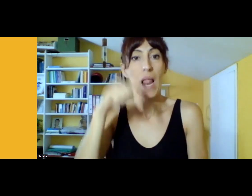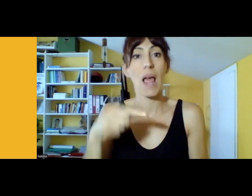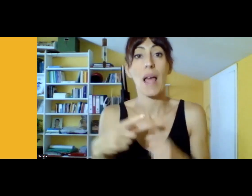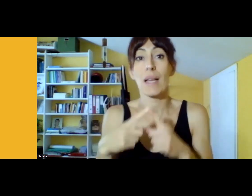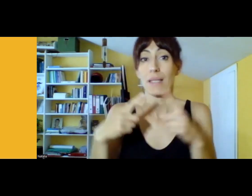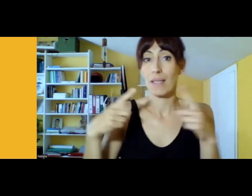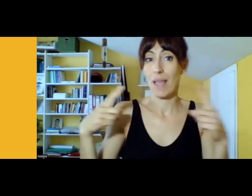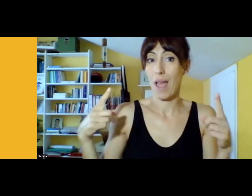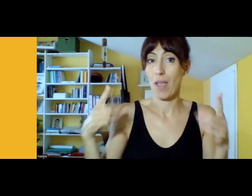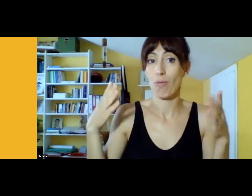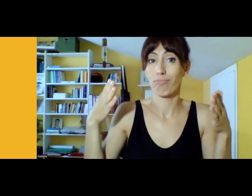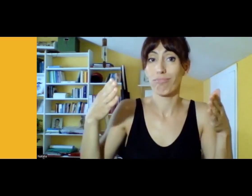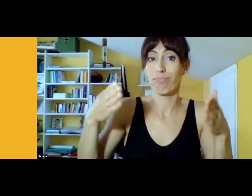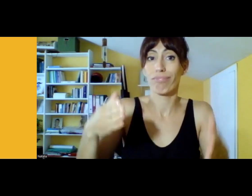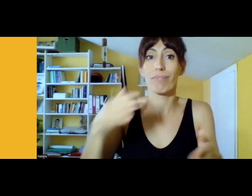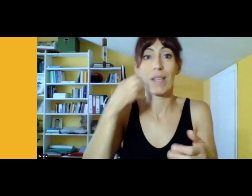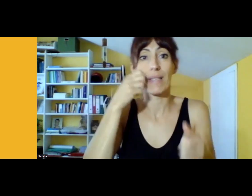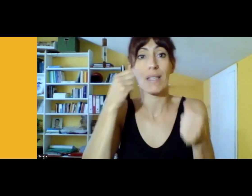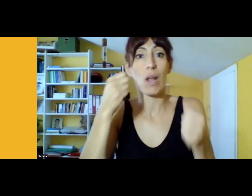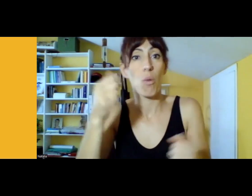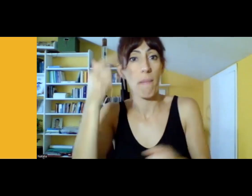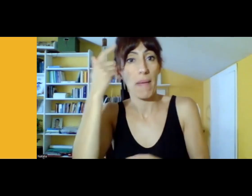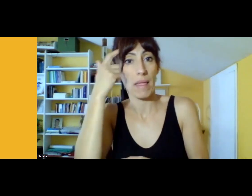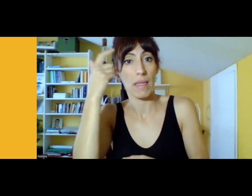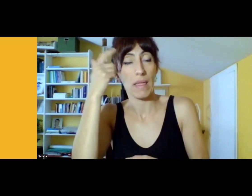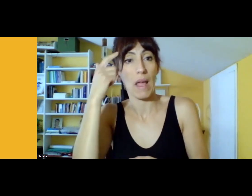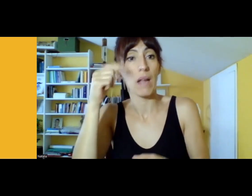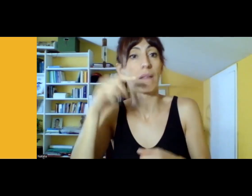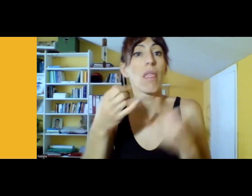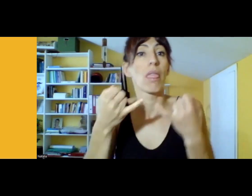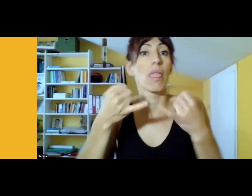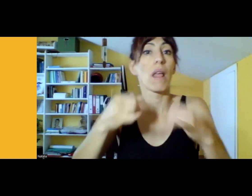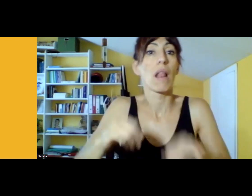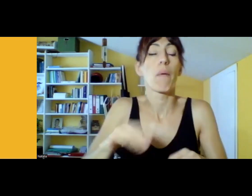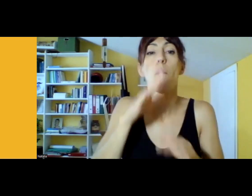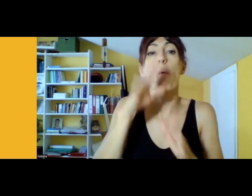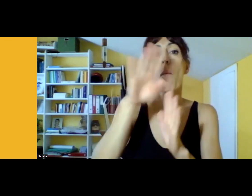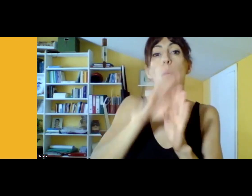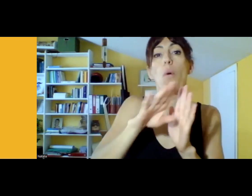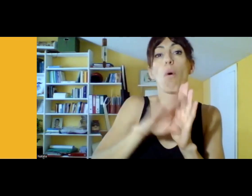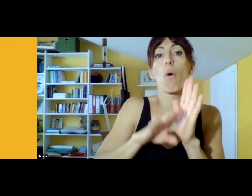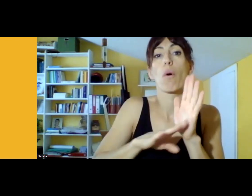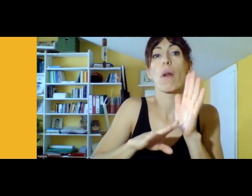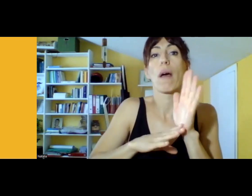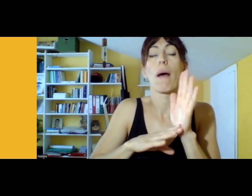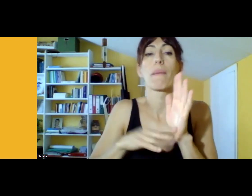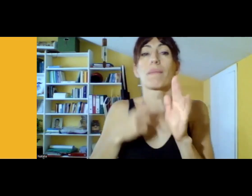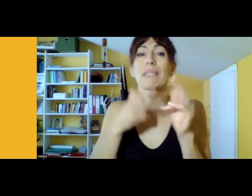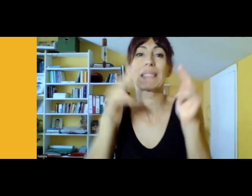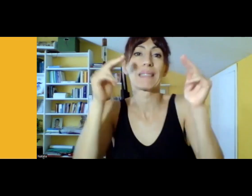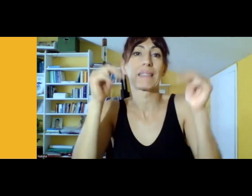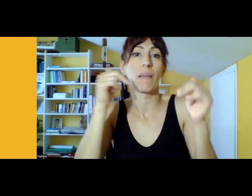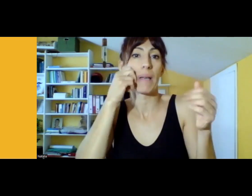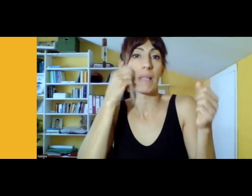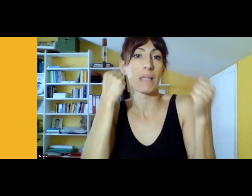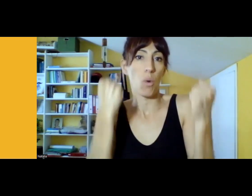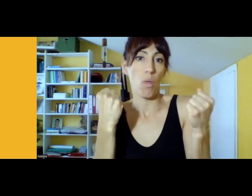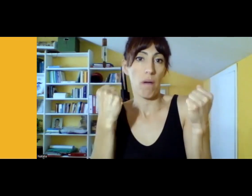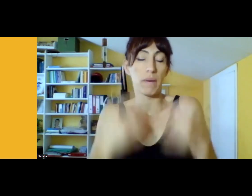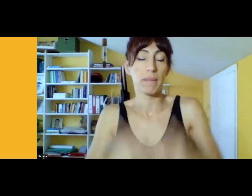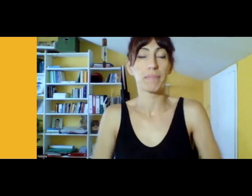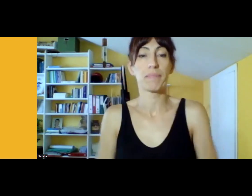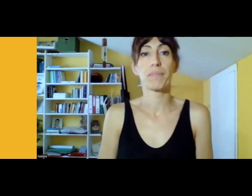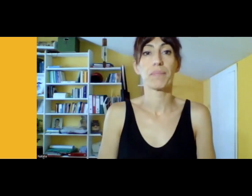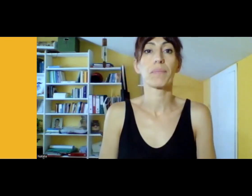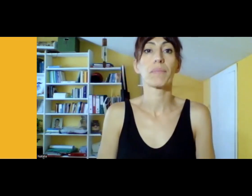dedicada a la salud mental y se celebra en el marco del programa Enclave Saludable. Este